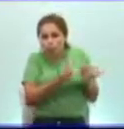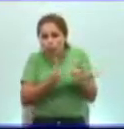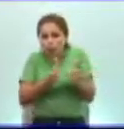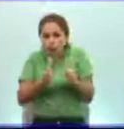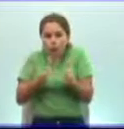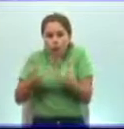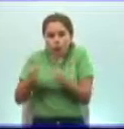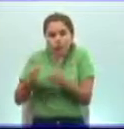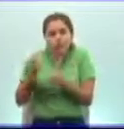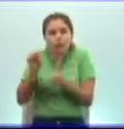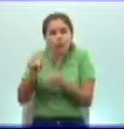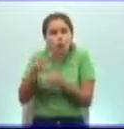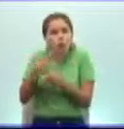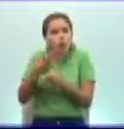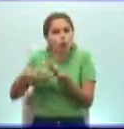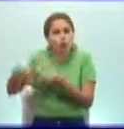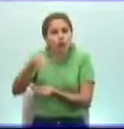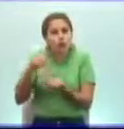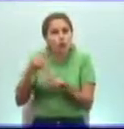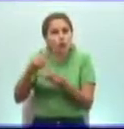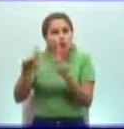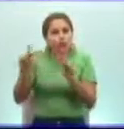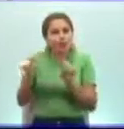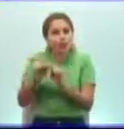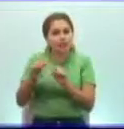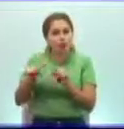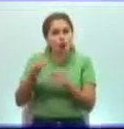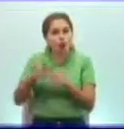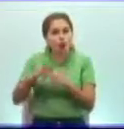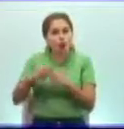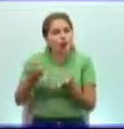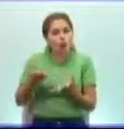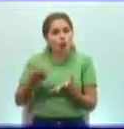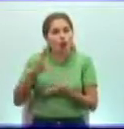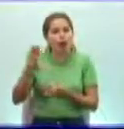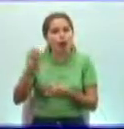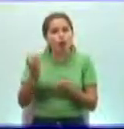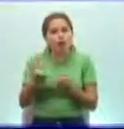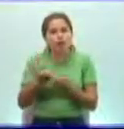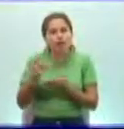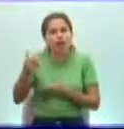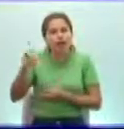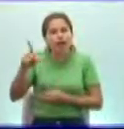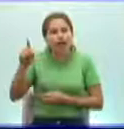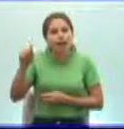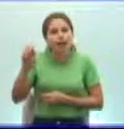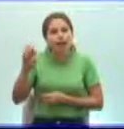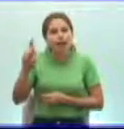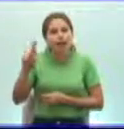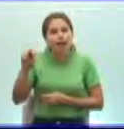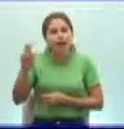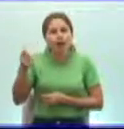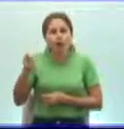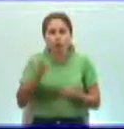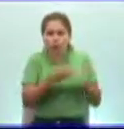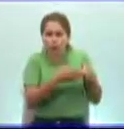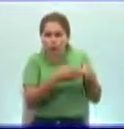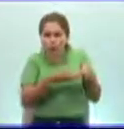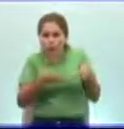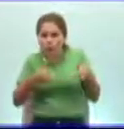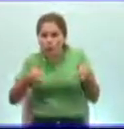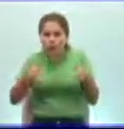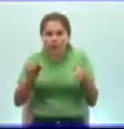uno y otro sentido del circuito eléctrico, recibe el nombre de corriente alterna. Cuando esta corriente encuentra